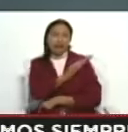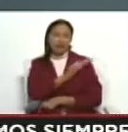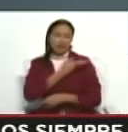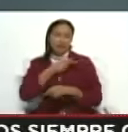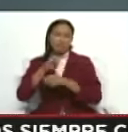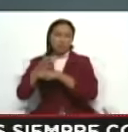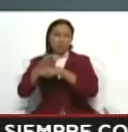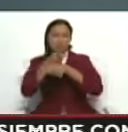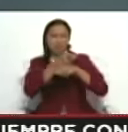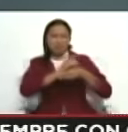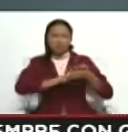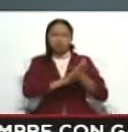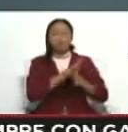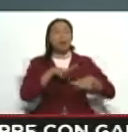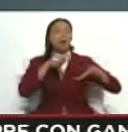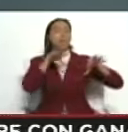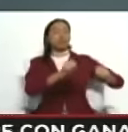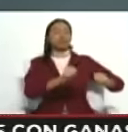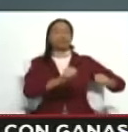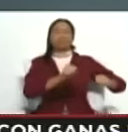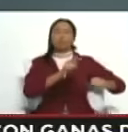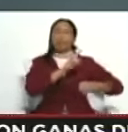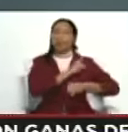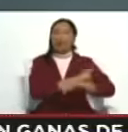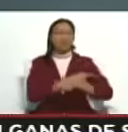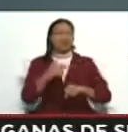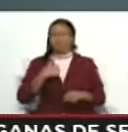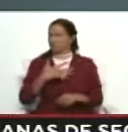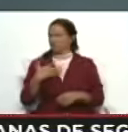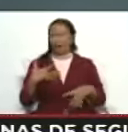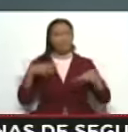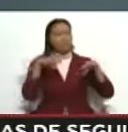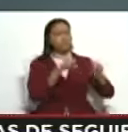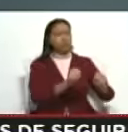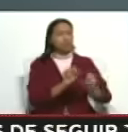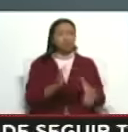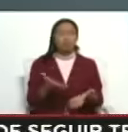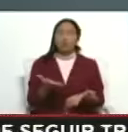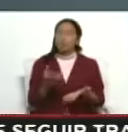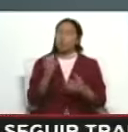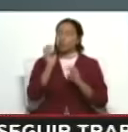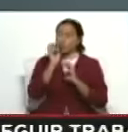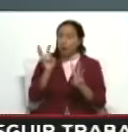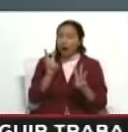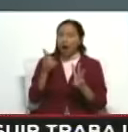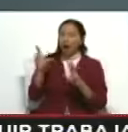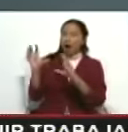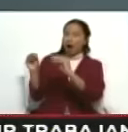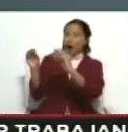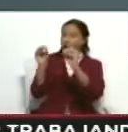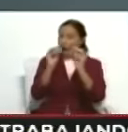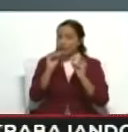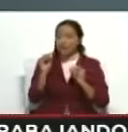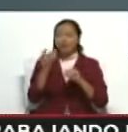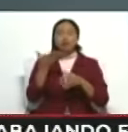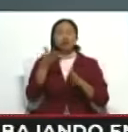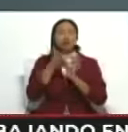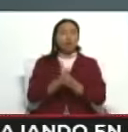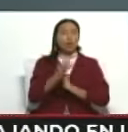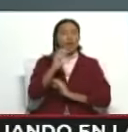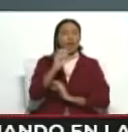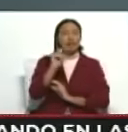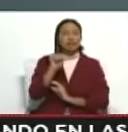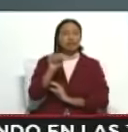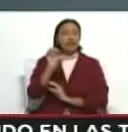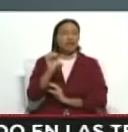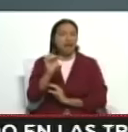toma del poder por la fuerza. Nadie puede creer cuando hablan de momentos electorales, no, que vamos a una opción